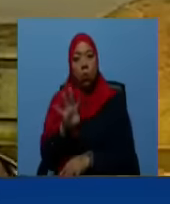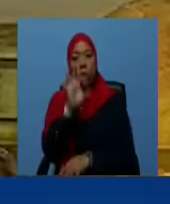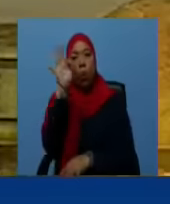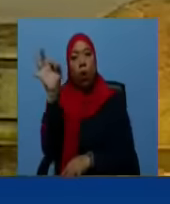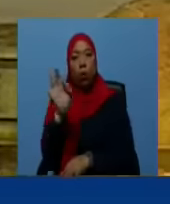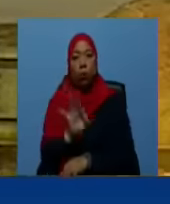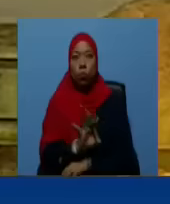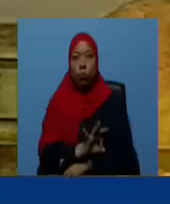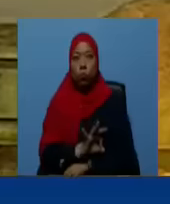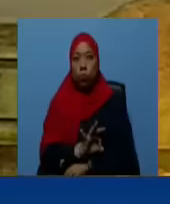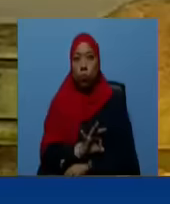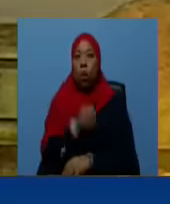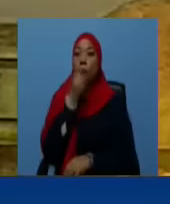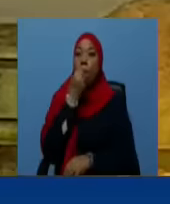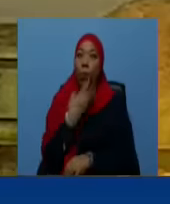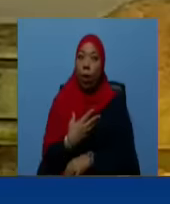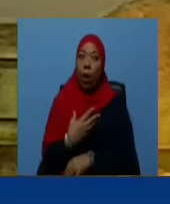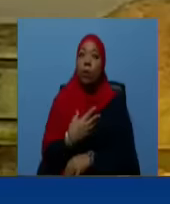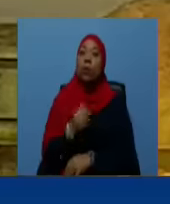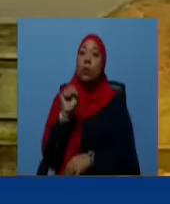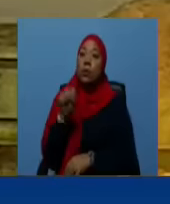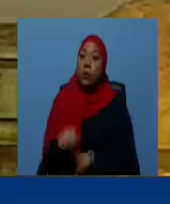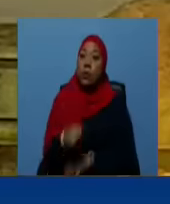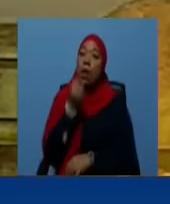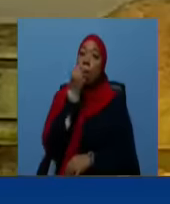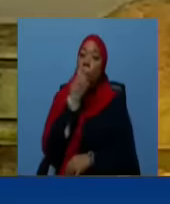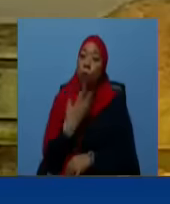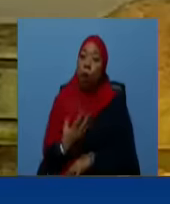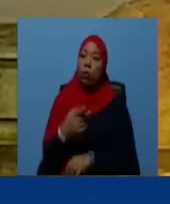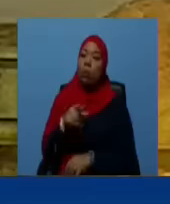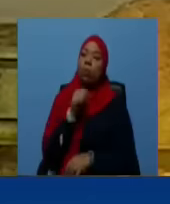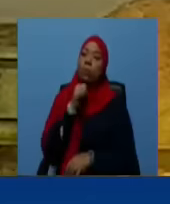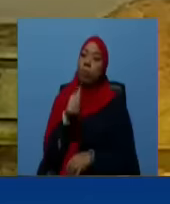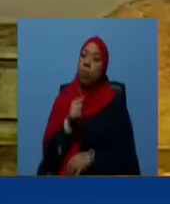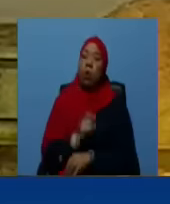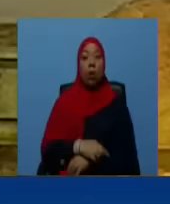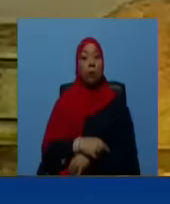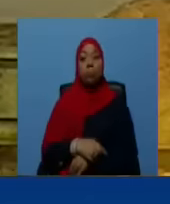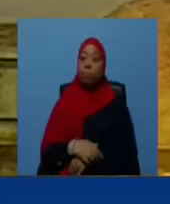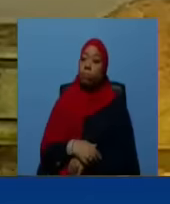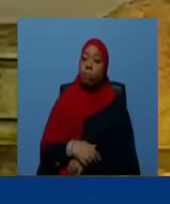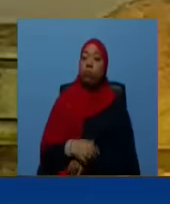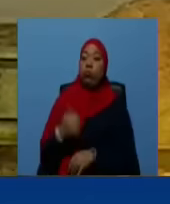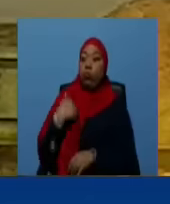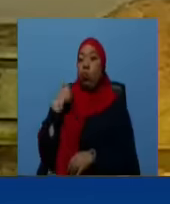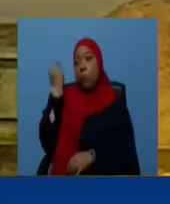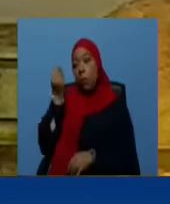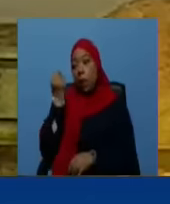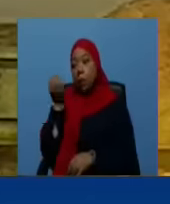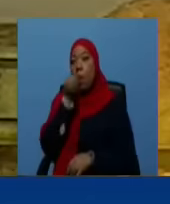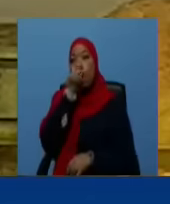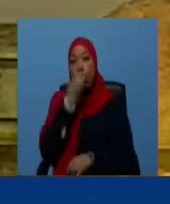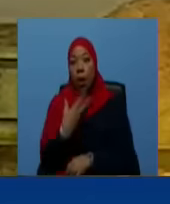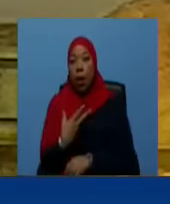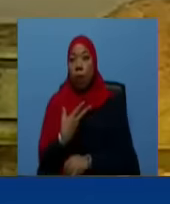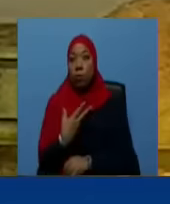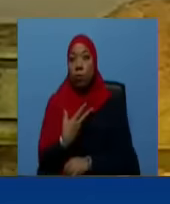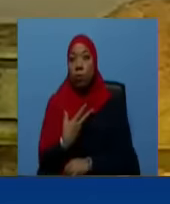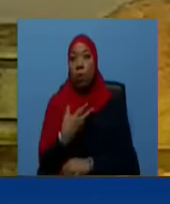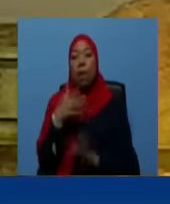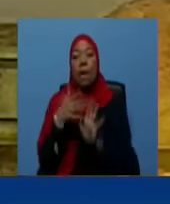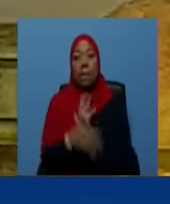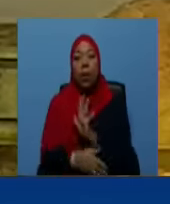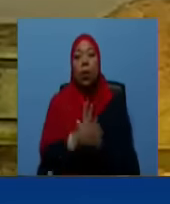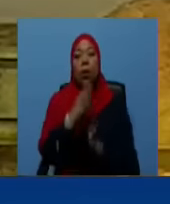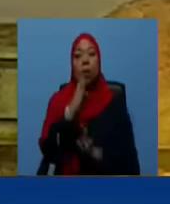4%, lo cual es bueno. ¿Quién dijo que es malo? Yo digo que es bueno, pero lo que le digo al Fondo